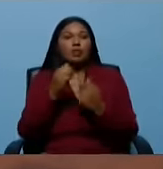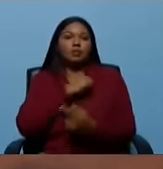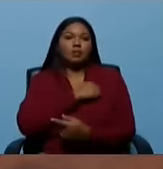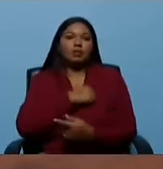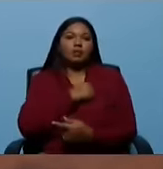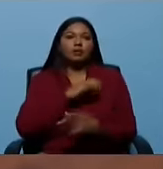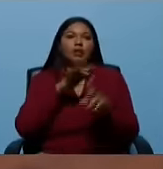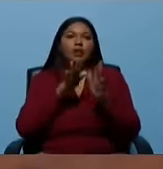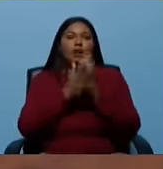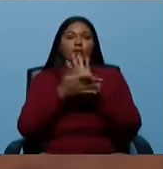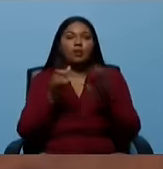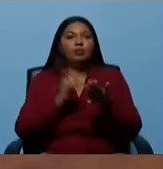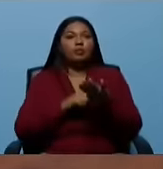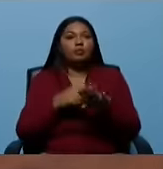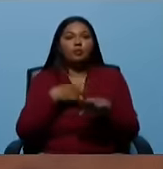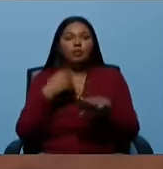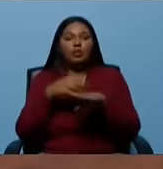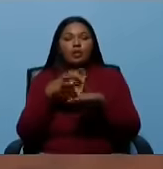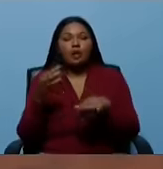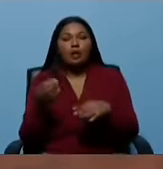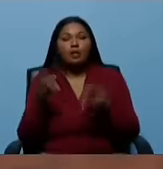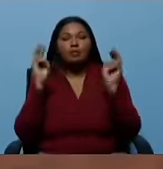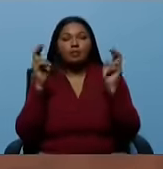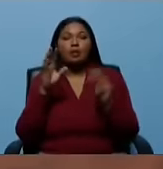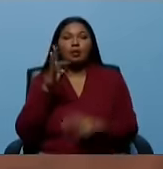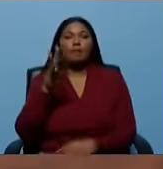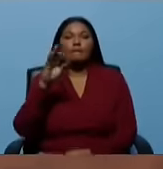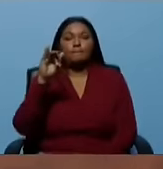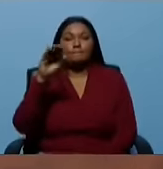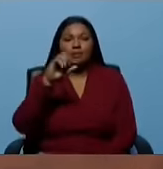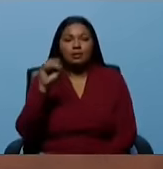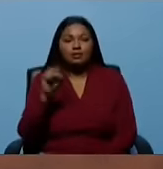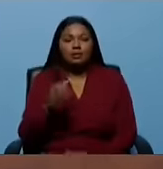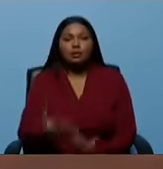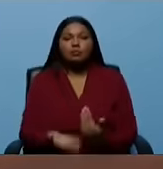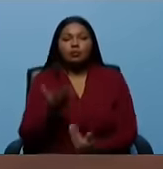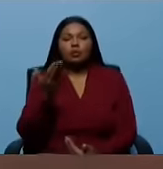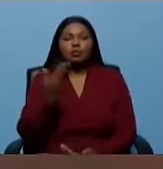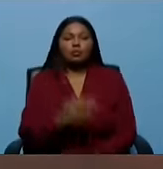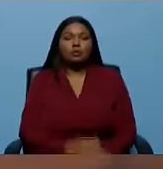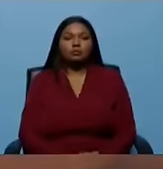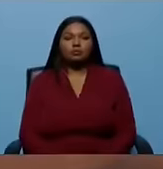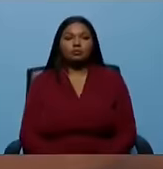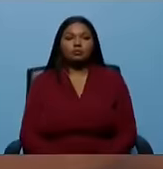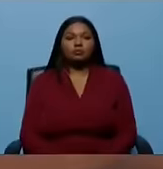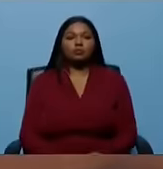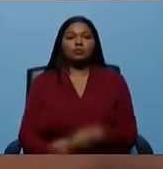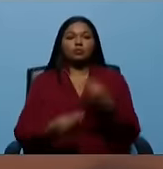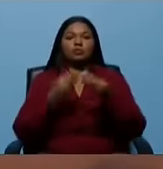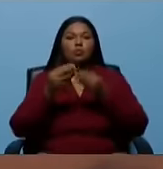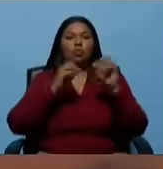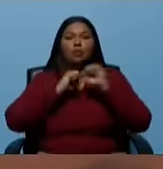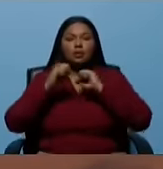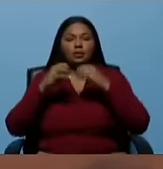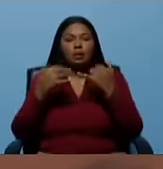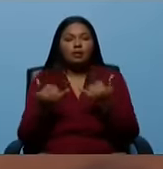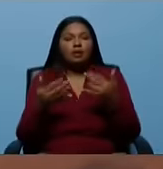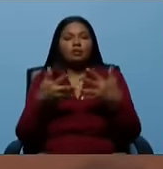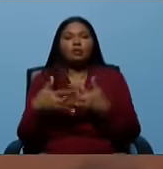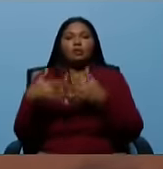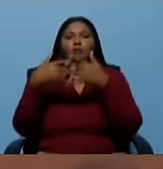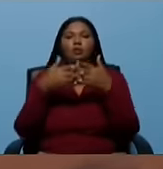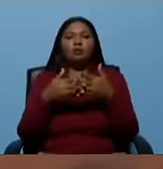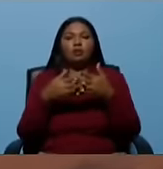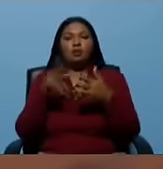Se nos acabó el tiempo pero no podíamos dejar de lado el tema de los bricks tan importante y cómo ha desplazado a Estados Unidos y se ha posicionado